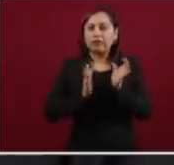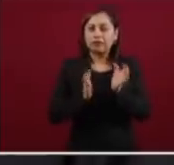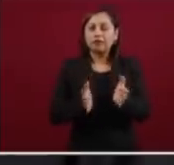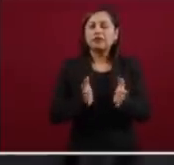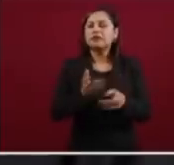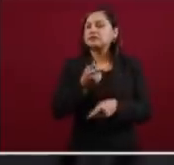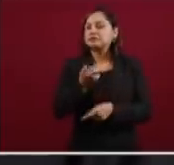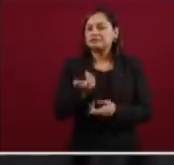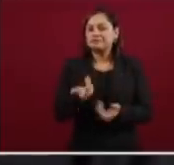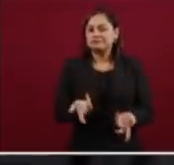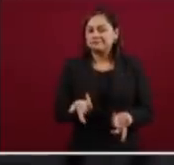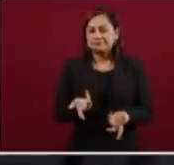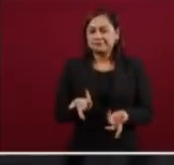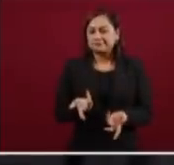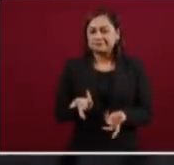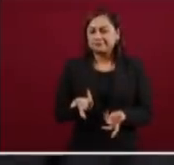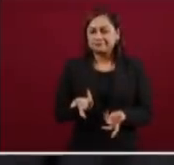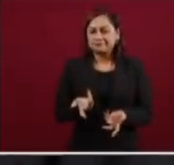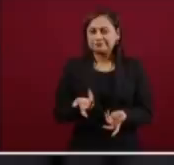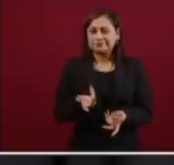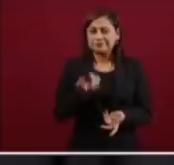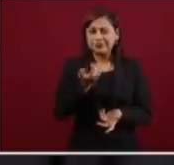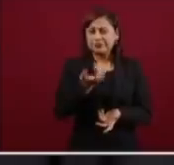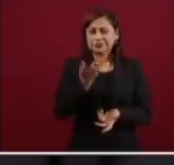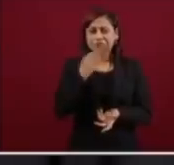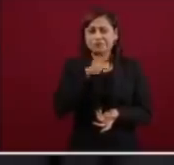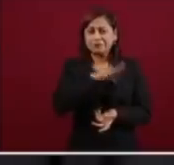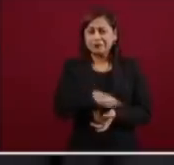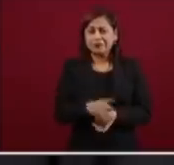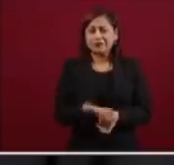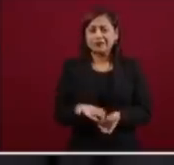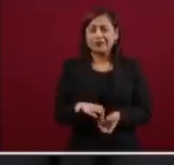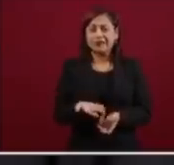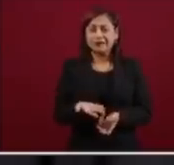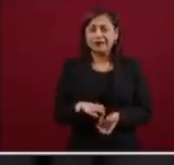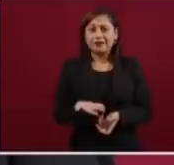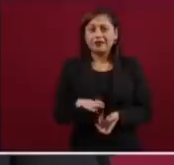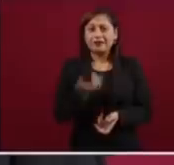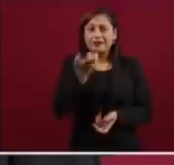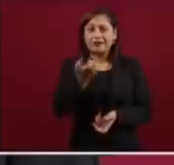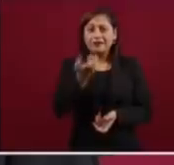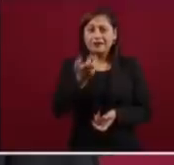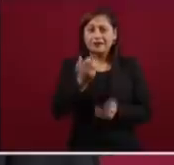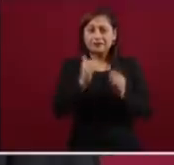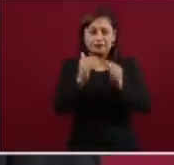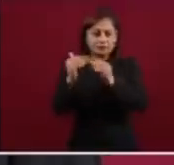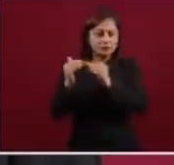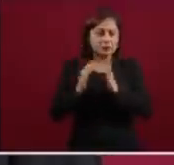no es un buen ciudadano no es demócrata